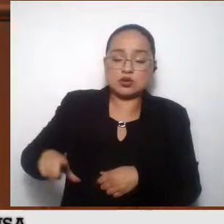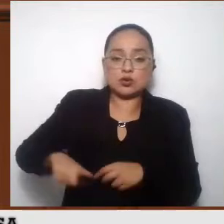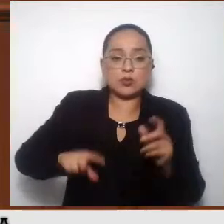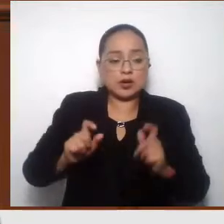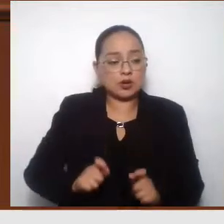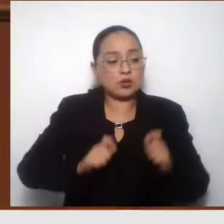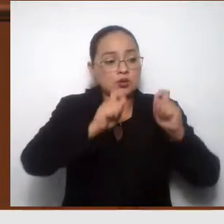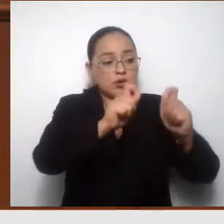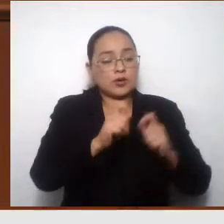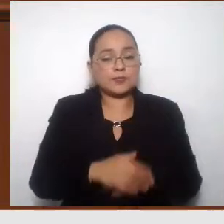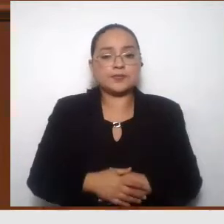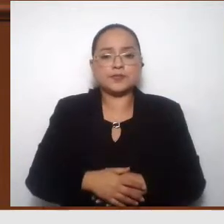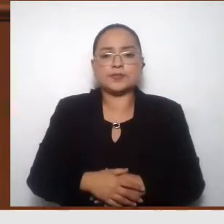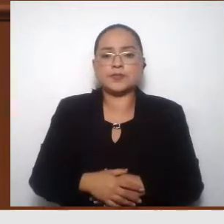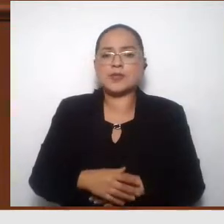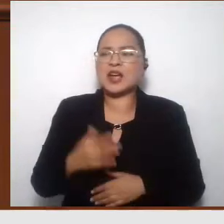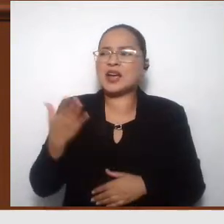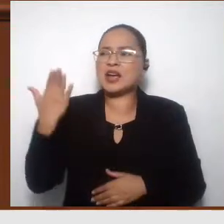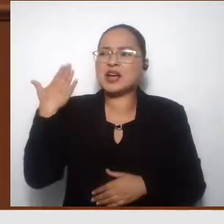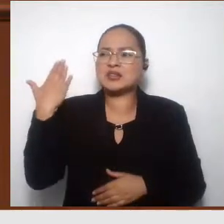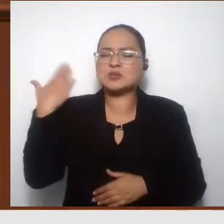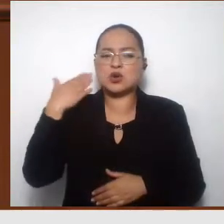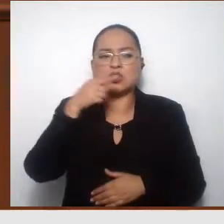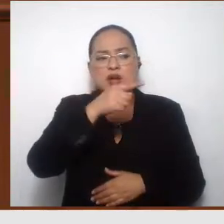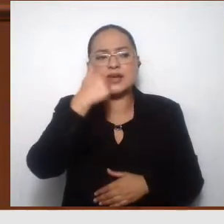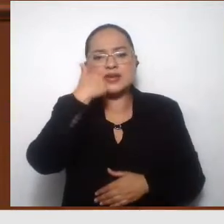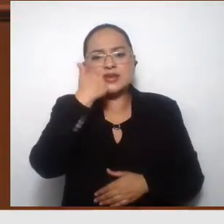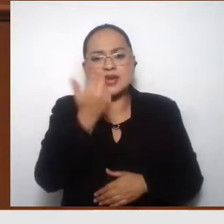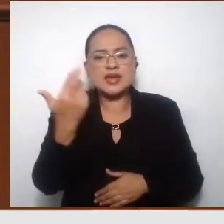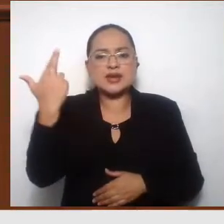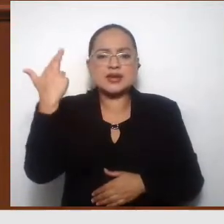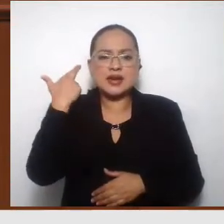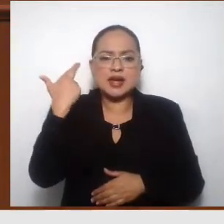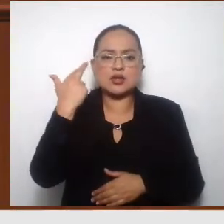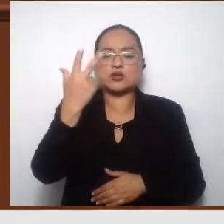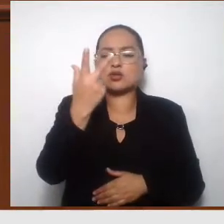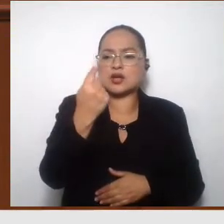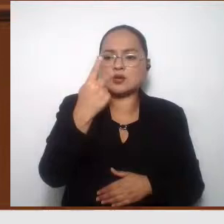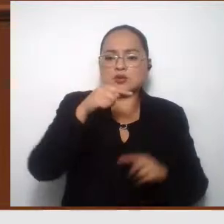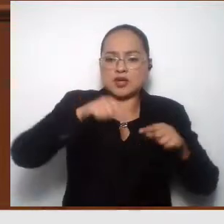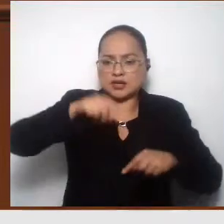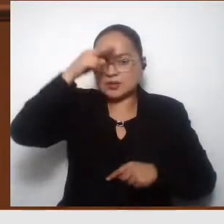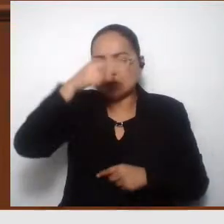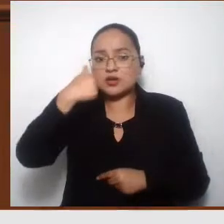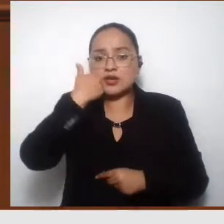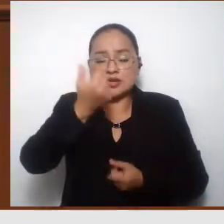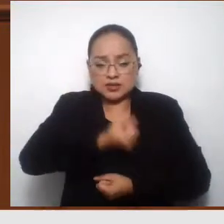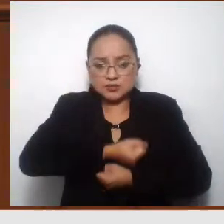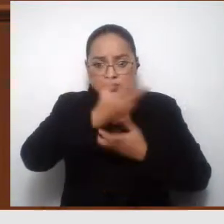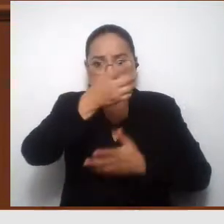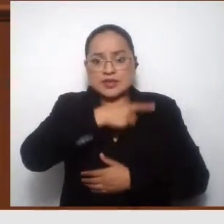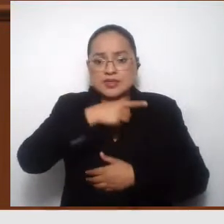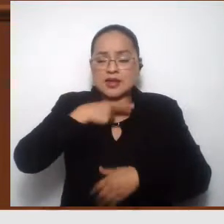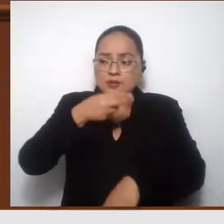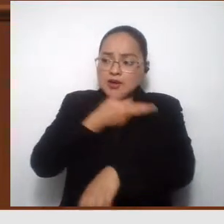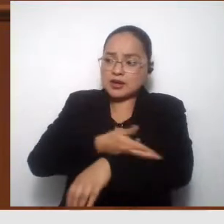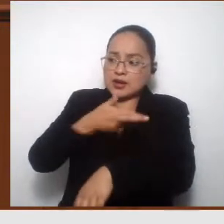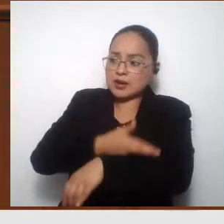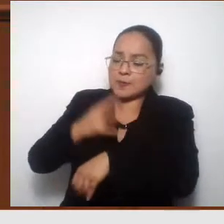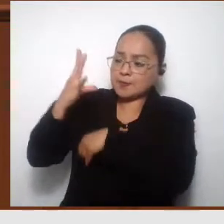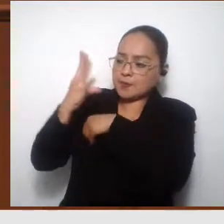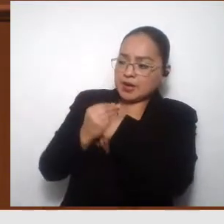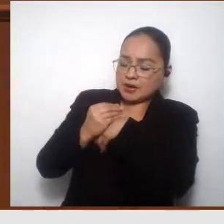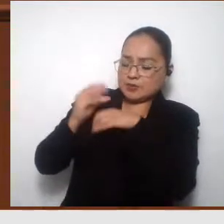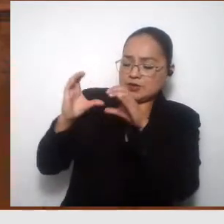unos años, quien quisiera hablar en radio o televisión en México tenía que tramitar una licencia, lo